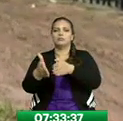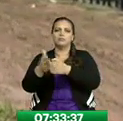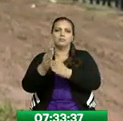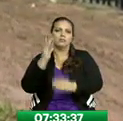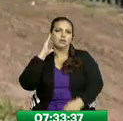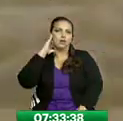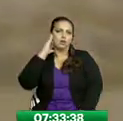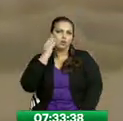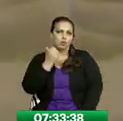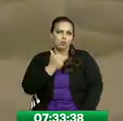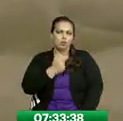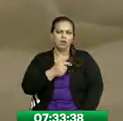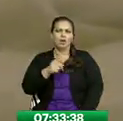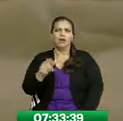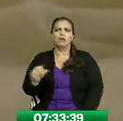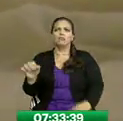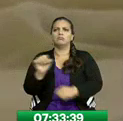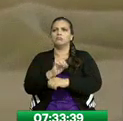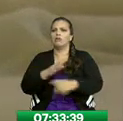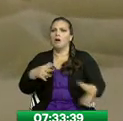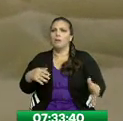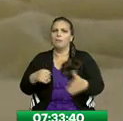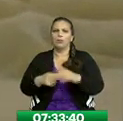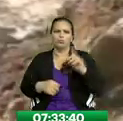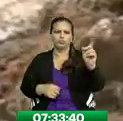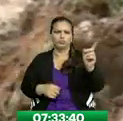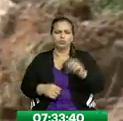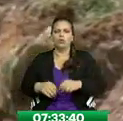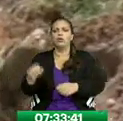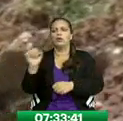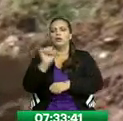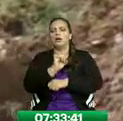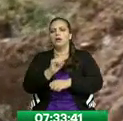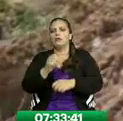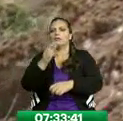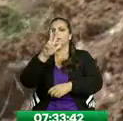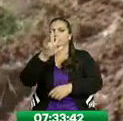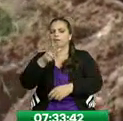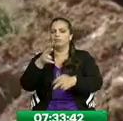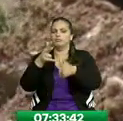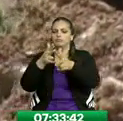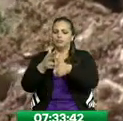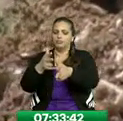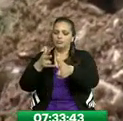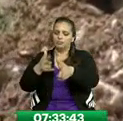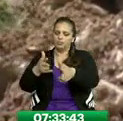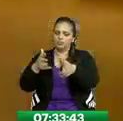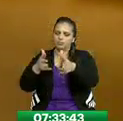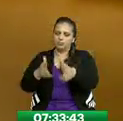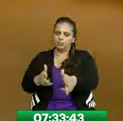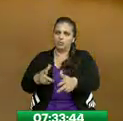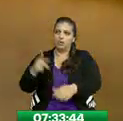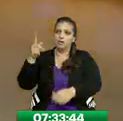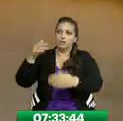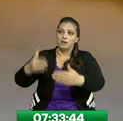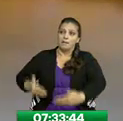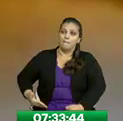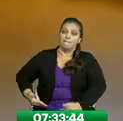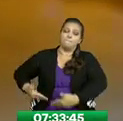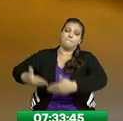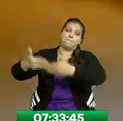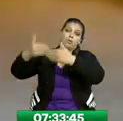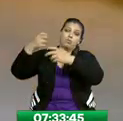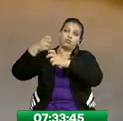como accidente, a pesar que murieron 5 personas y otras 4 que viajaban en 2 vehículos resultaron heridas. De la misma forma